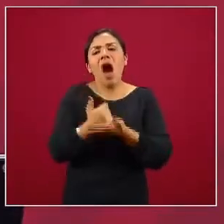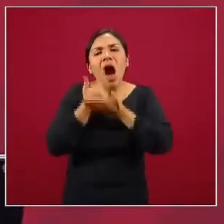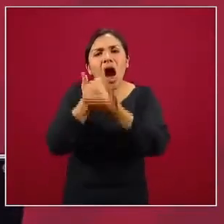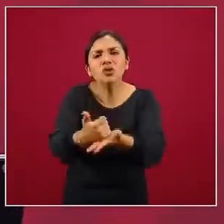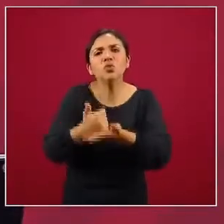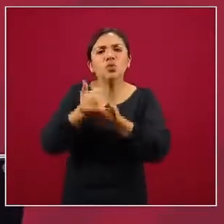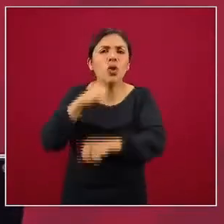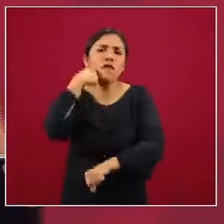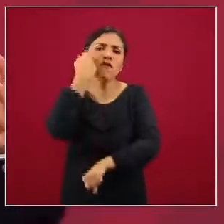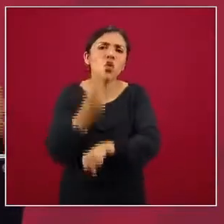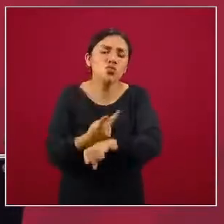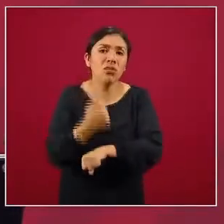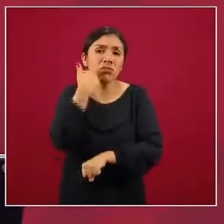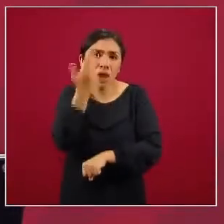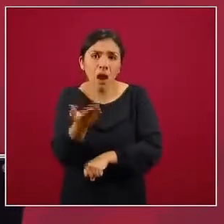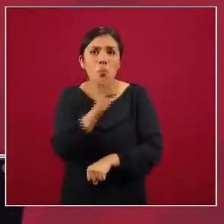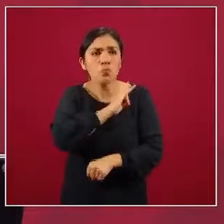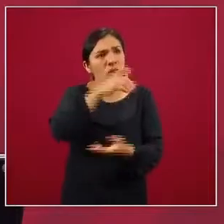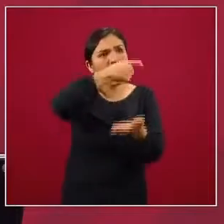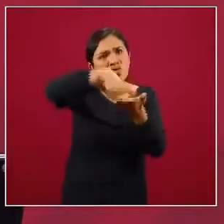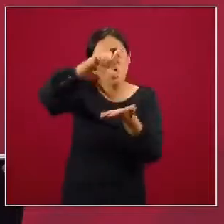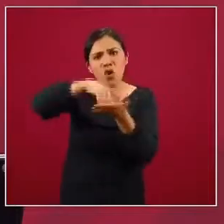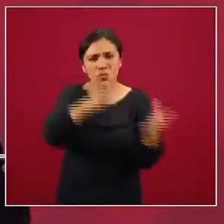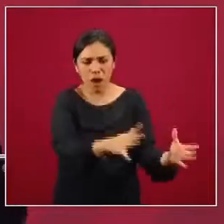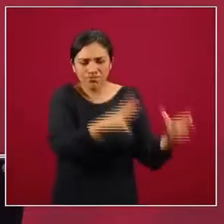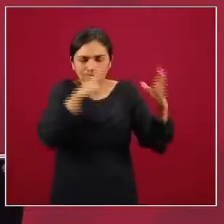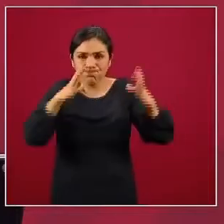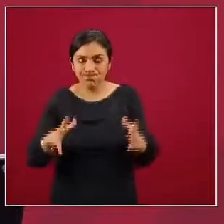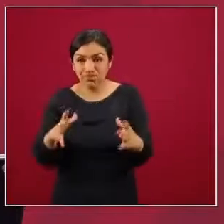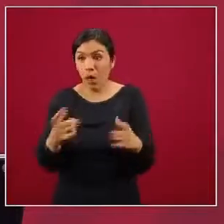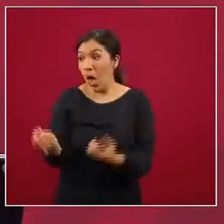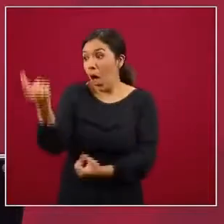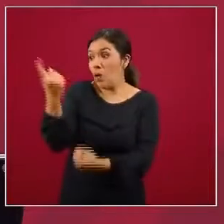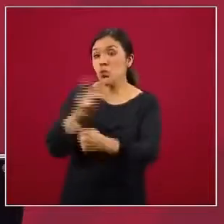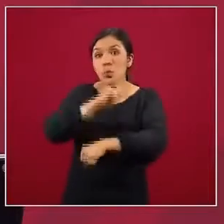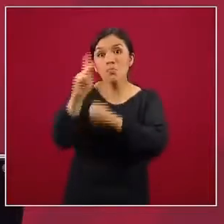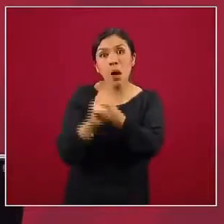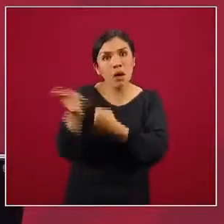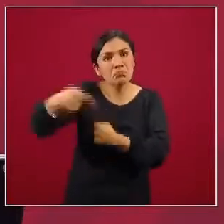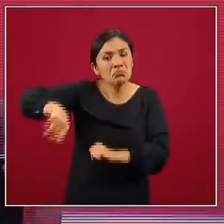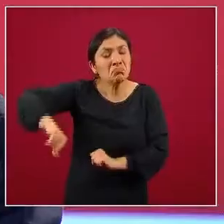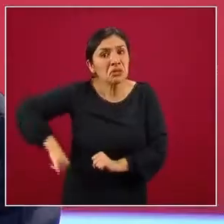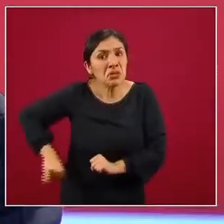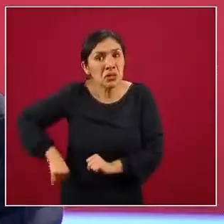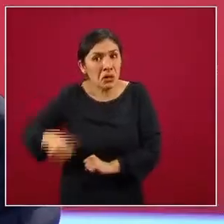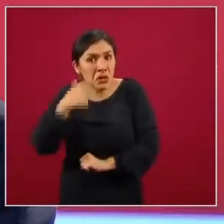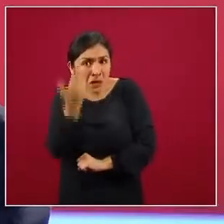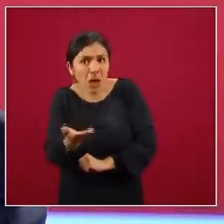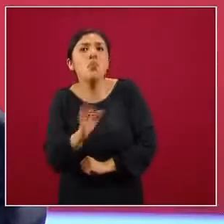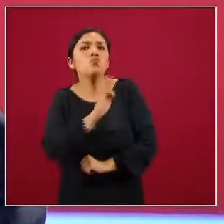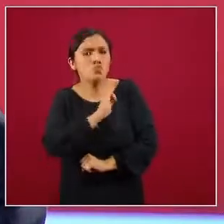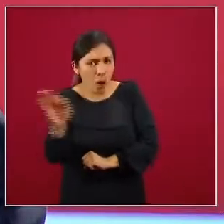filantropías que permitan tener unas compras consolidadas, y aquellos países que pudieran estar interesados podrían acceder a